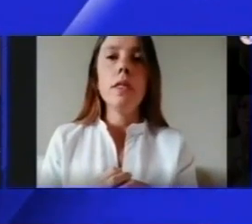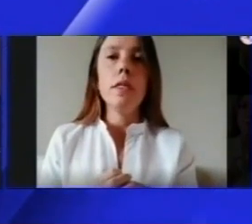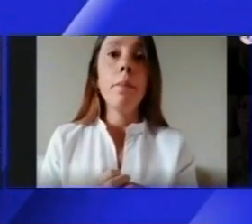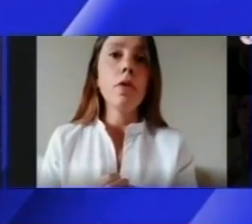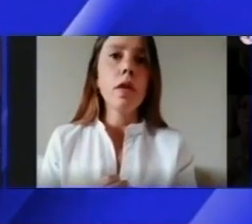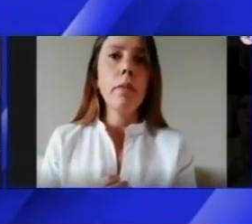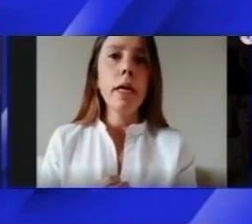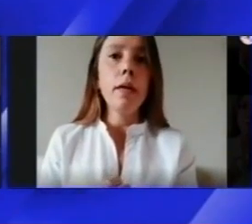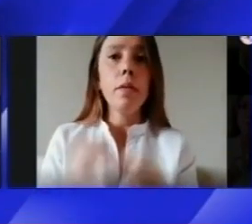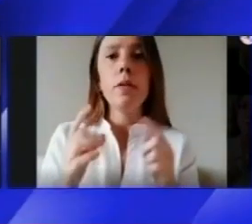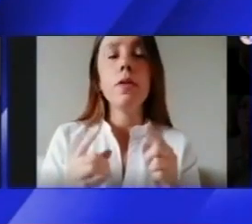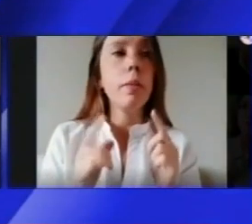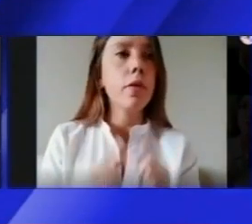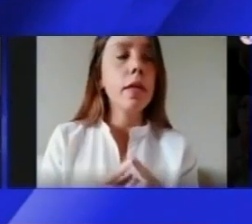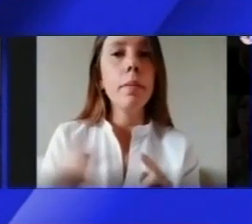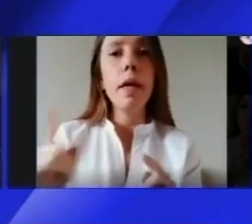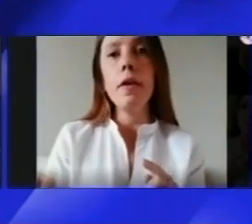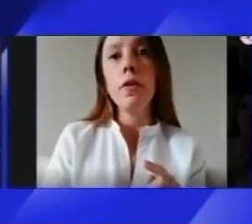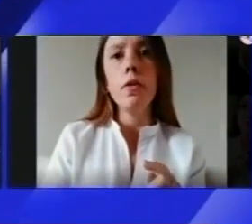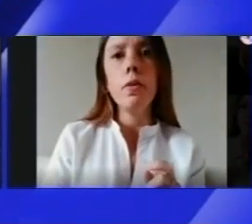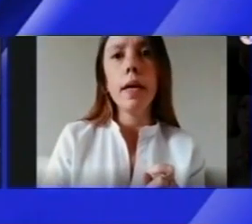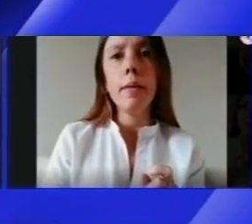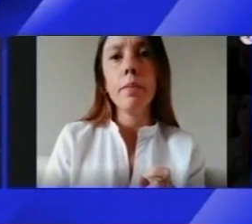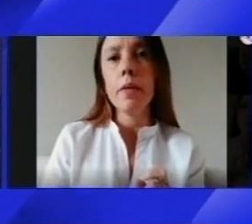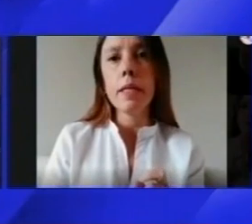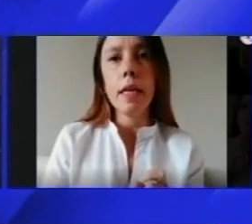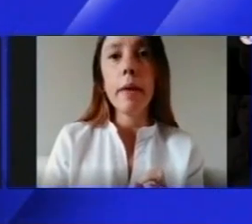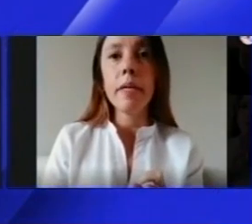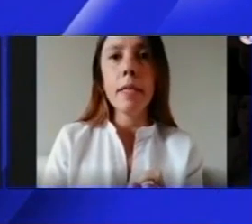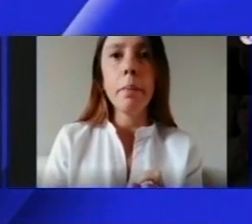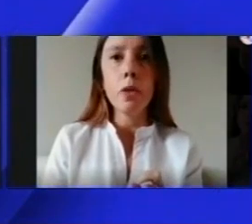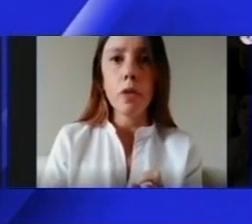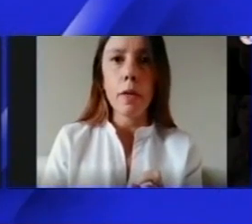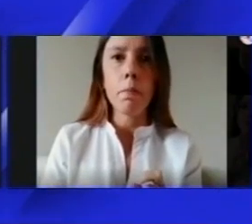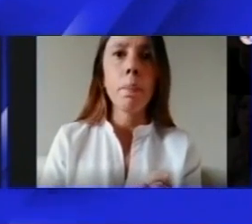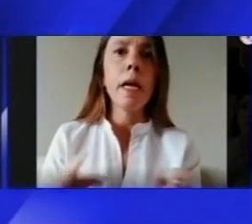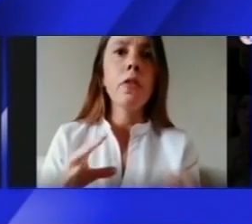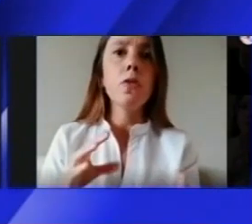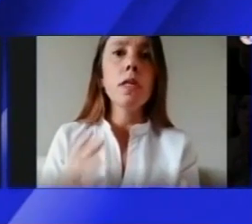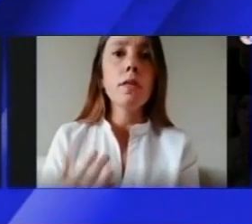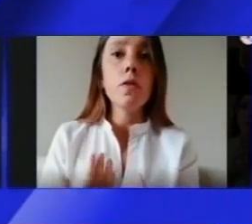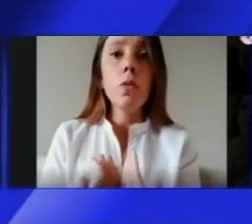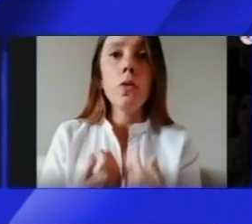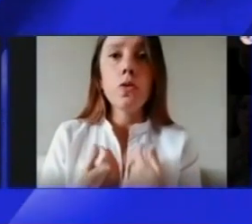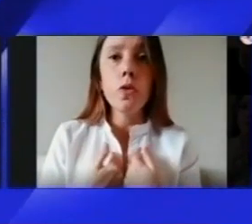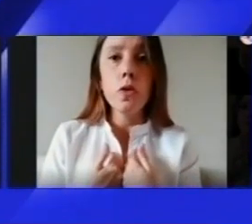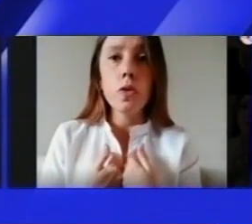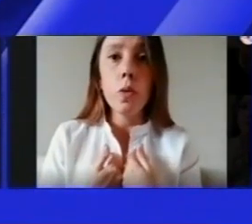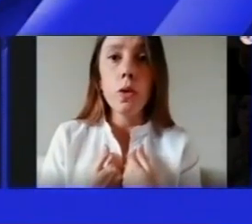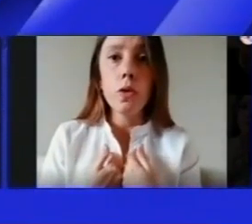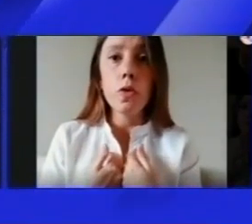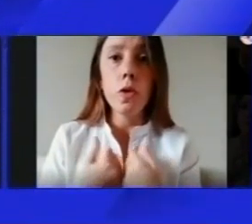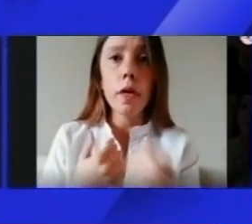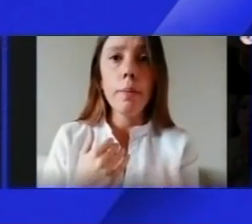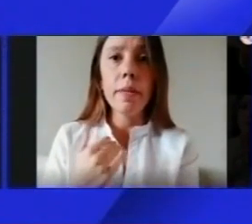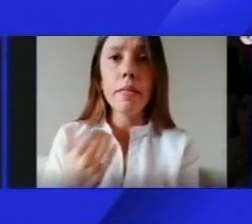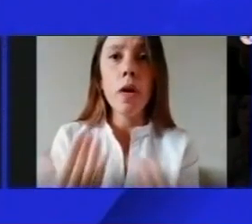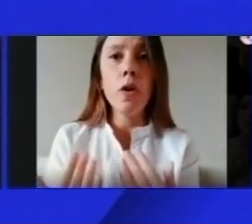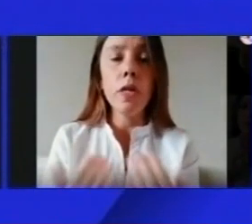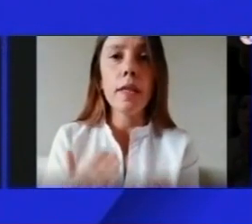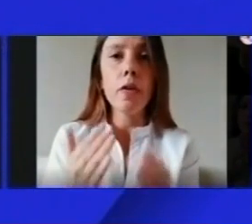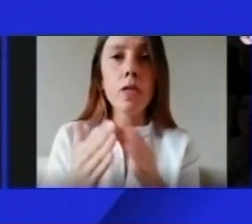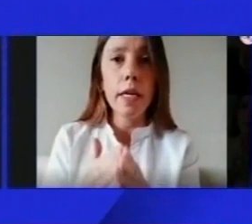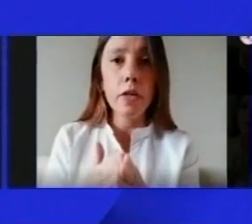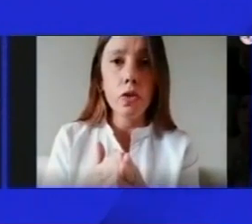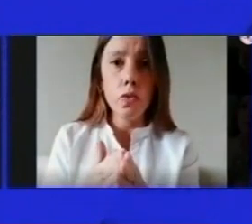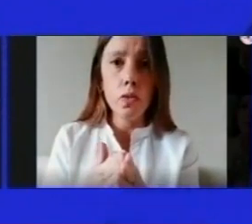caramelos. Si se portan mal, te portaste mal, te vas a la cama sin comer. Entonces somos nosotros los adultos los que